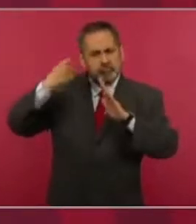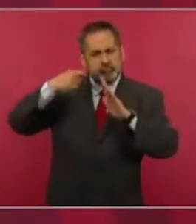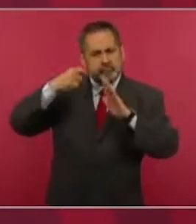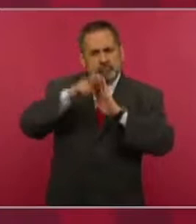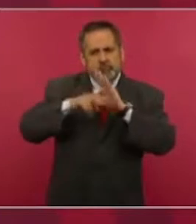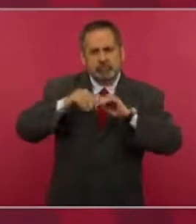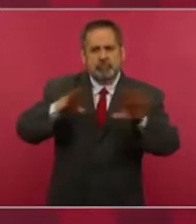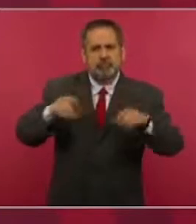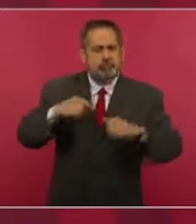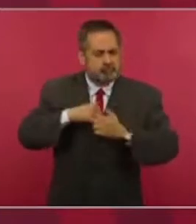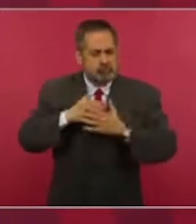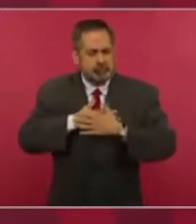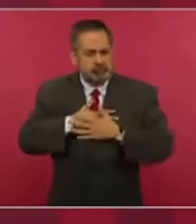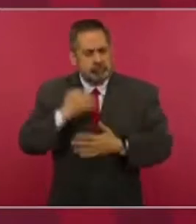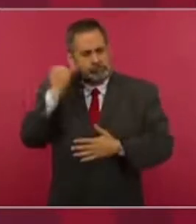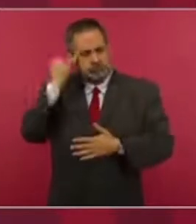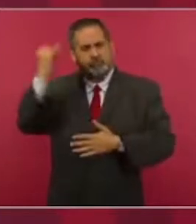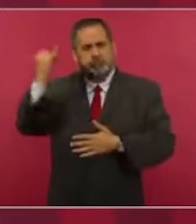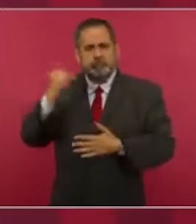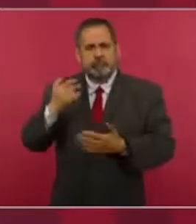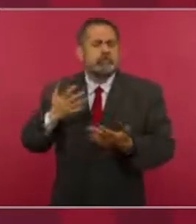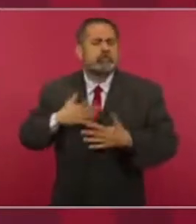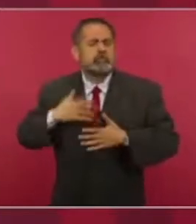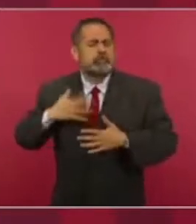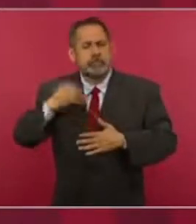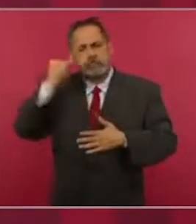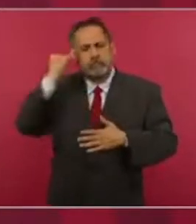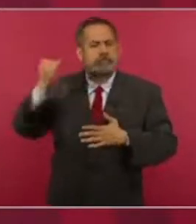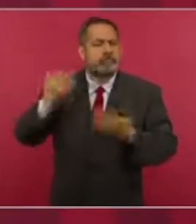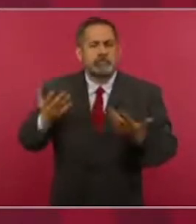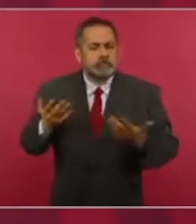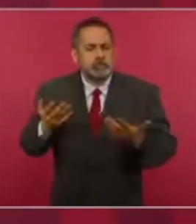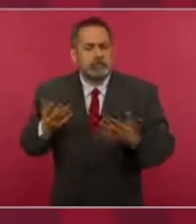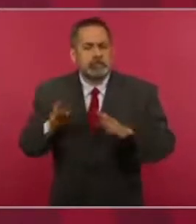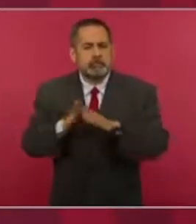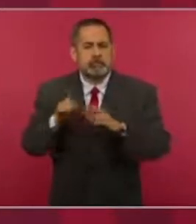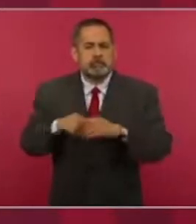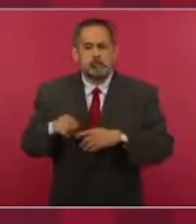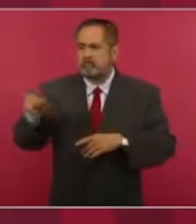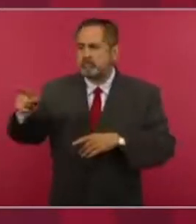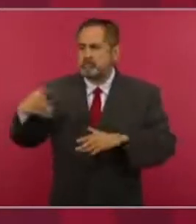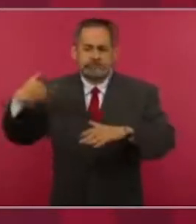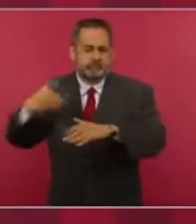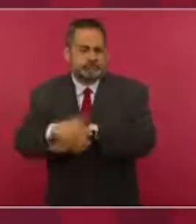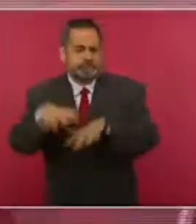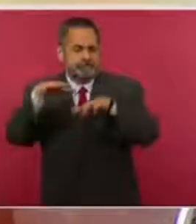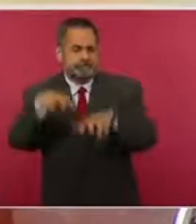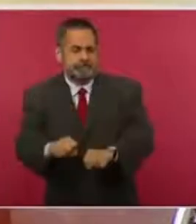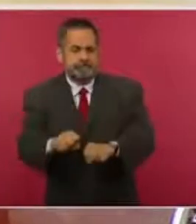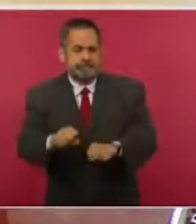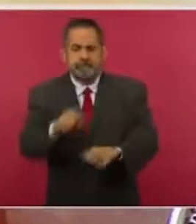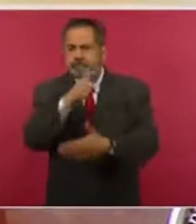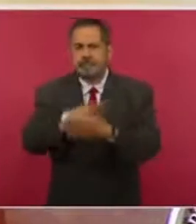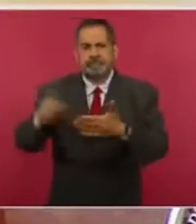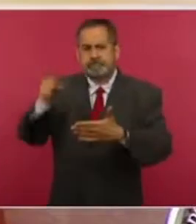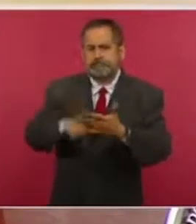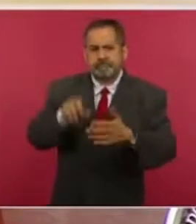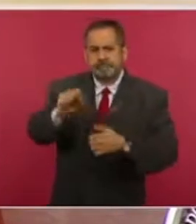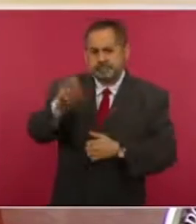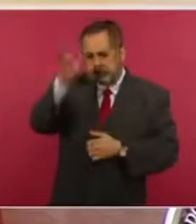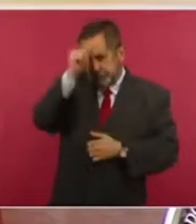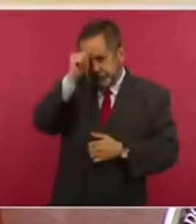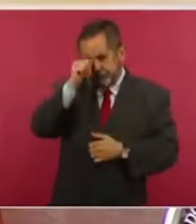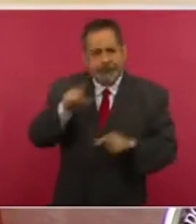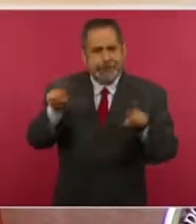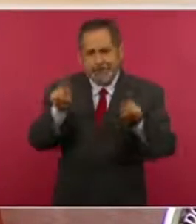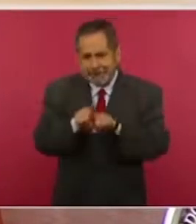con nuestra postura, que es la de condenar la invasión, porque nosotros